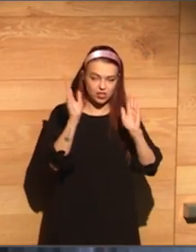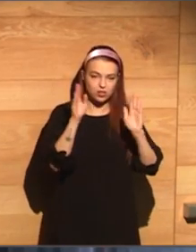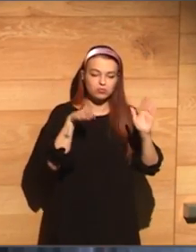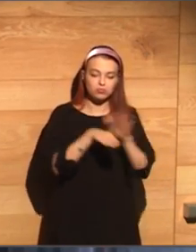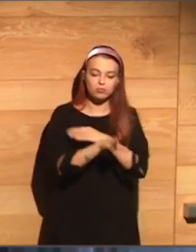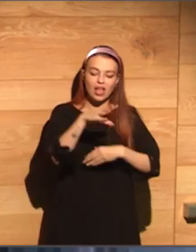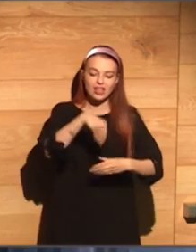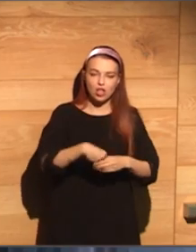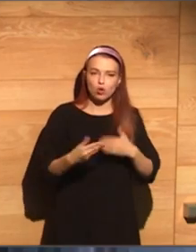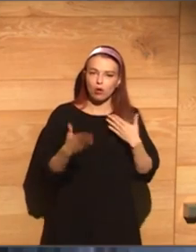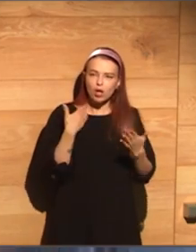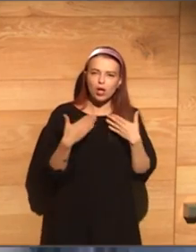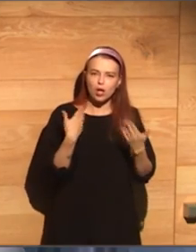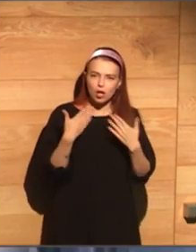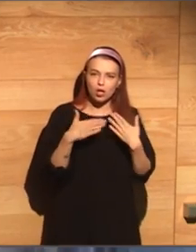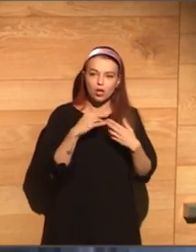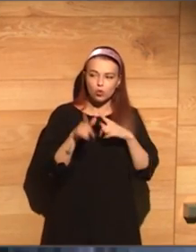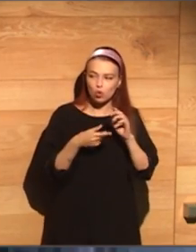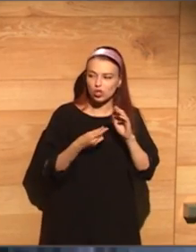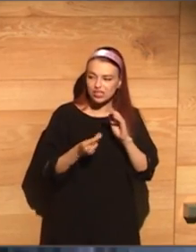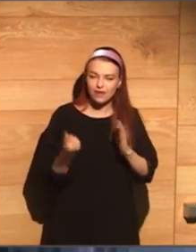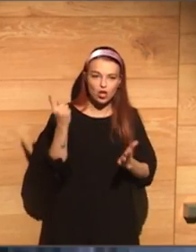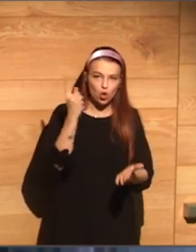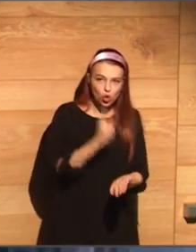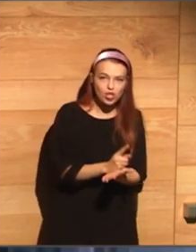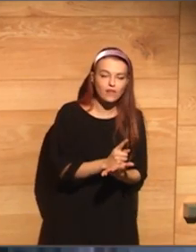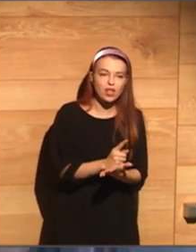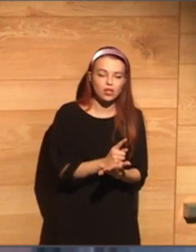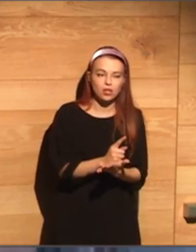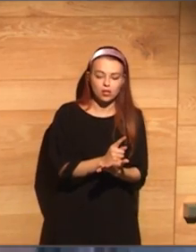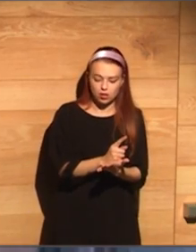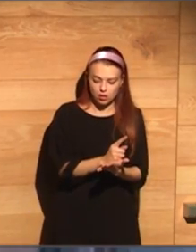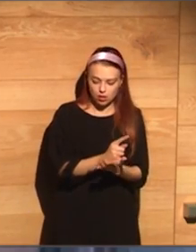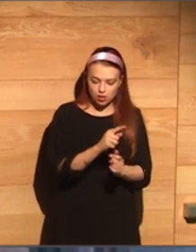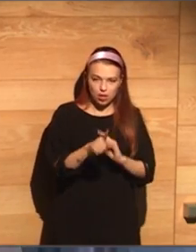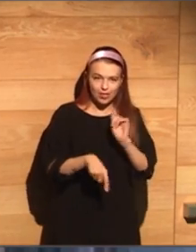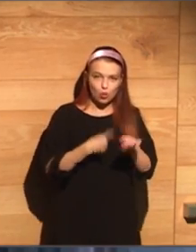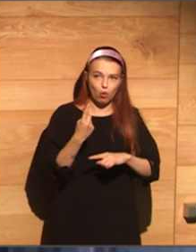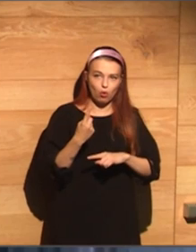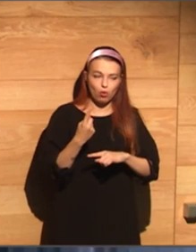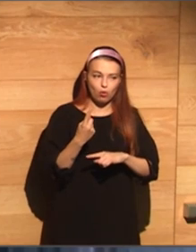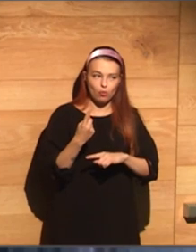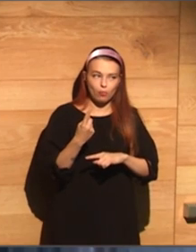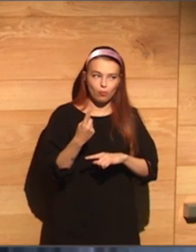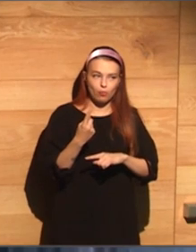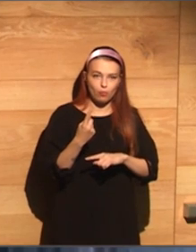conversación dentro de las caballerizas, vuelven a salir, ascienden unas escaleras hasta el alto dentro